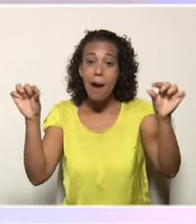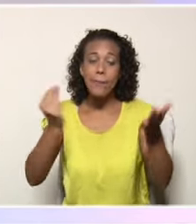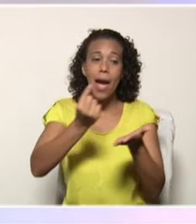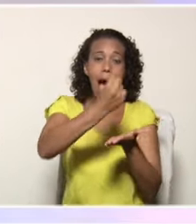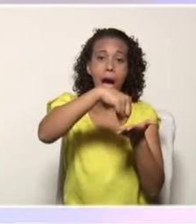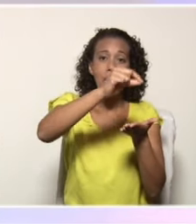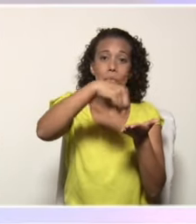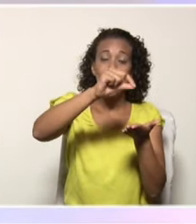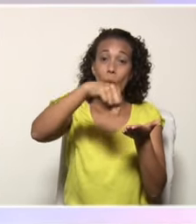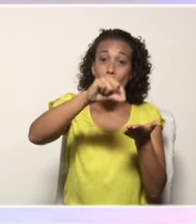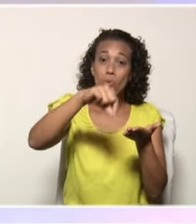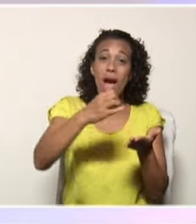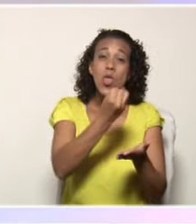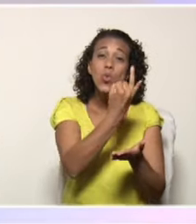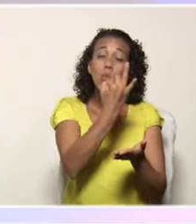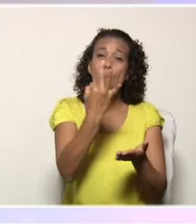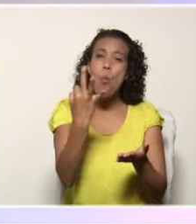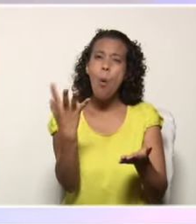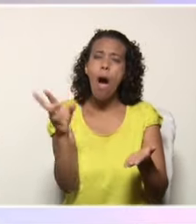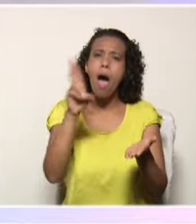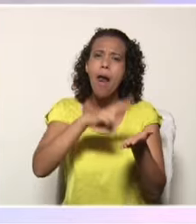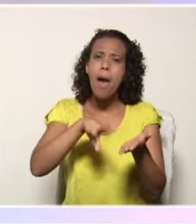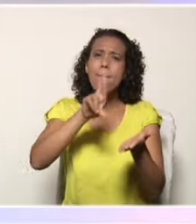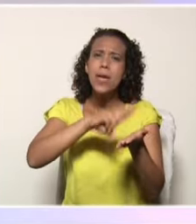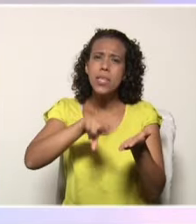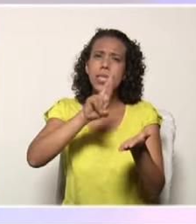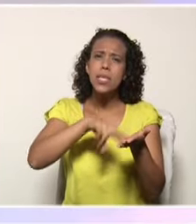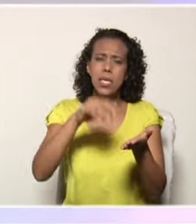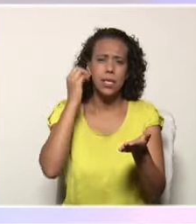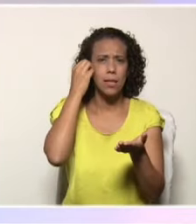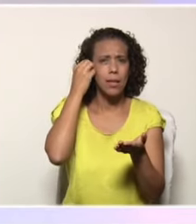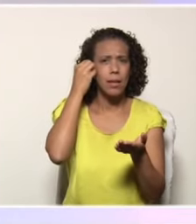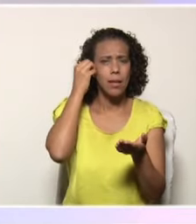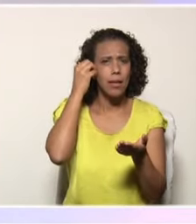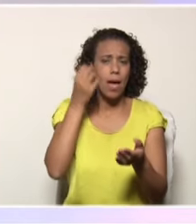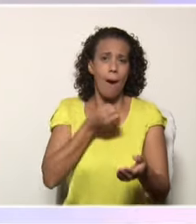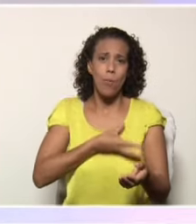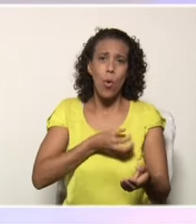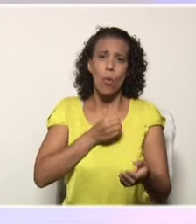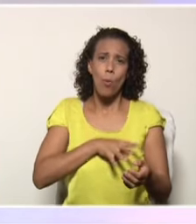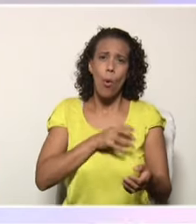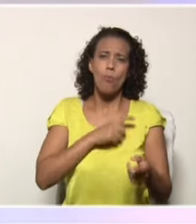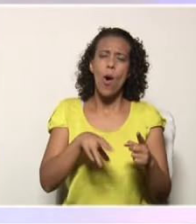va a realizar sus anotaciones necesarias.